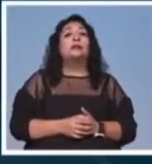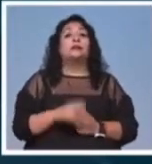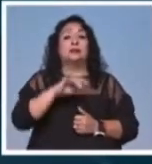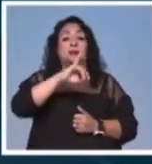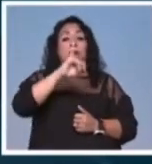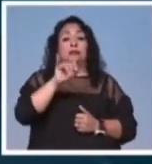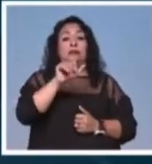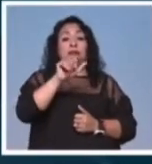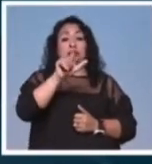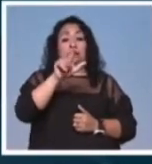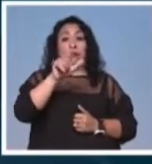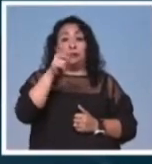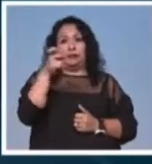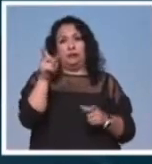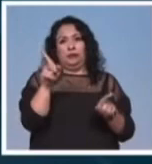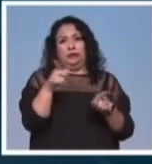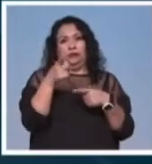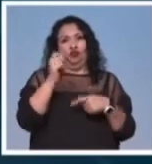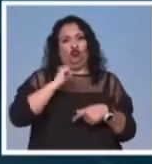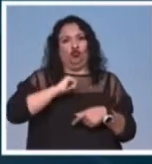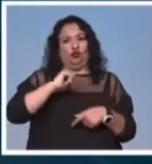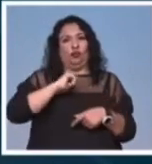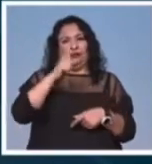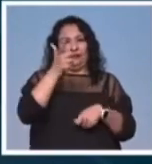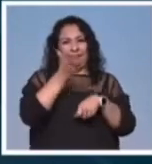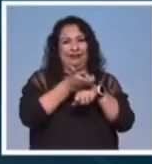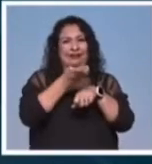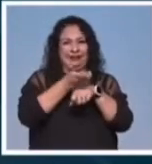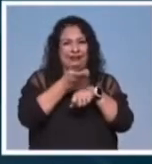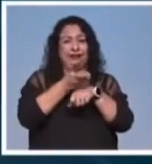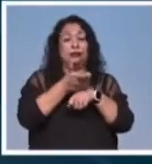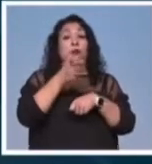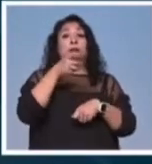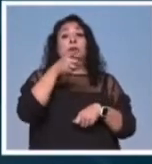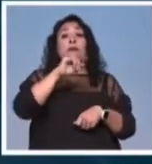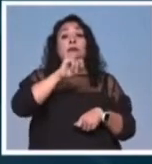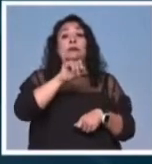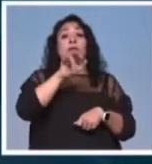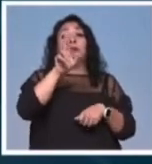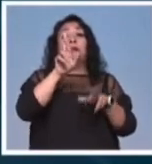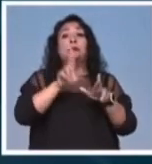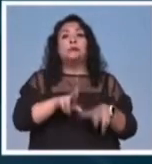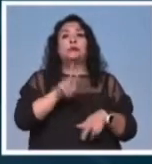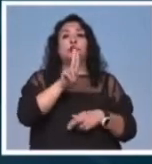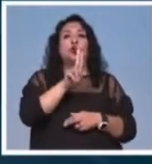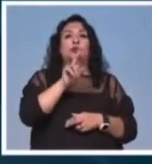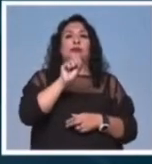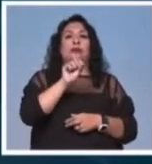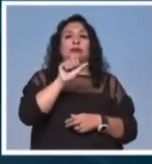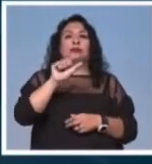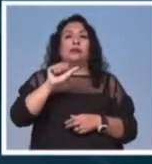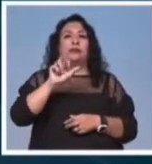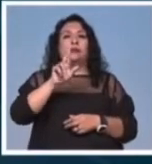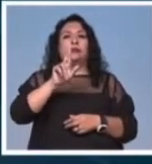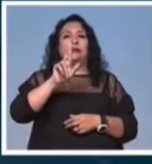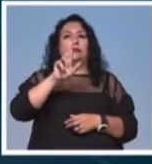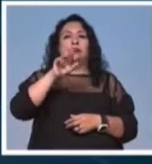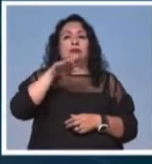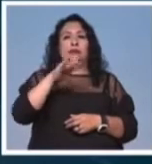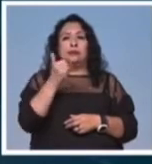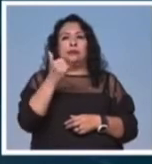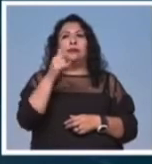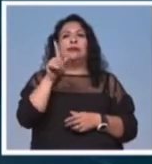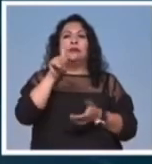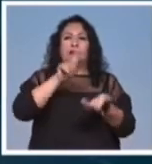El jazz es considerado la música clásica de los Estados Unidos. Jazz representado por la U.S. Army Blues Band, que forma parte